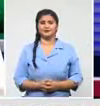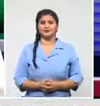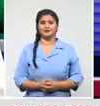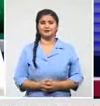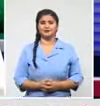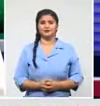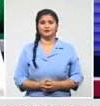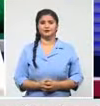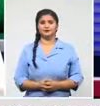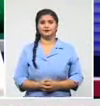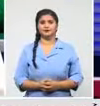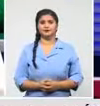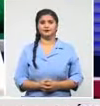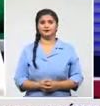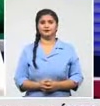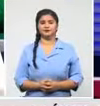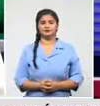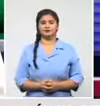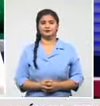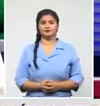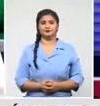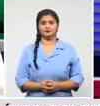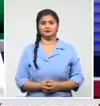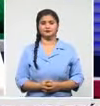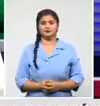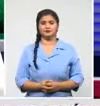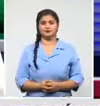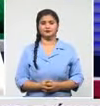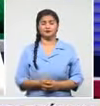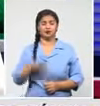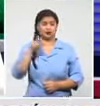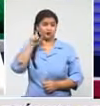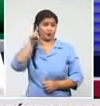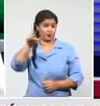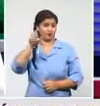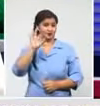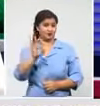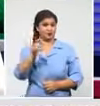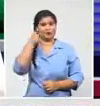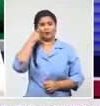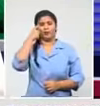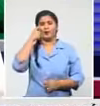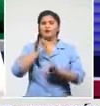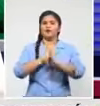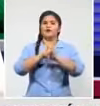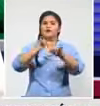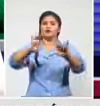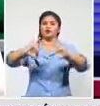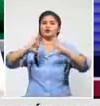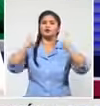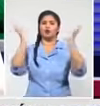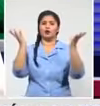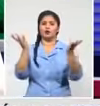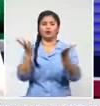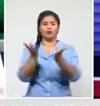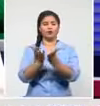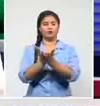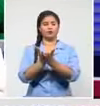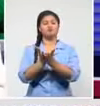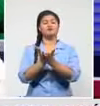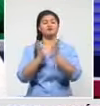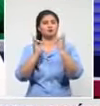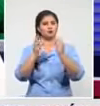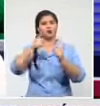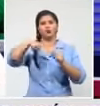último, vamos a ver el mundo, que además ustedes siempre tienen información actualizada por